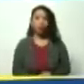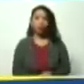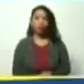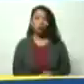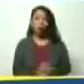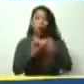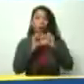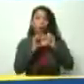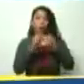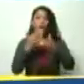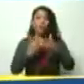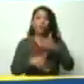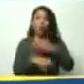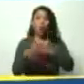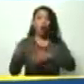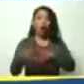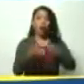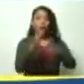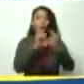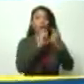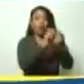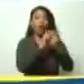seguimos avanzando por el camino del diálogo